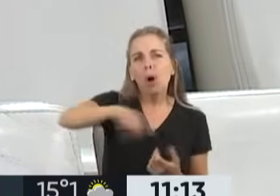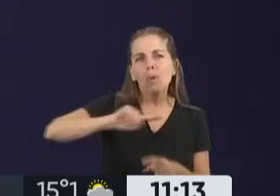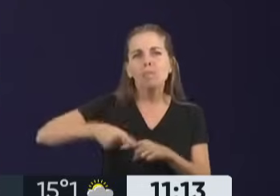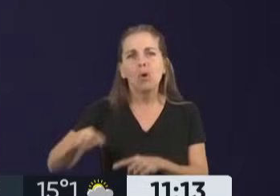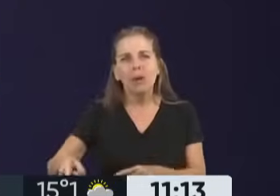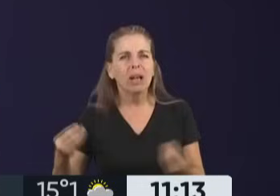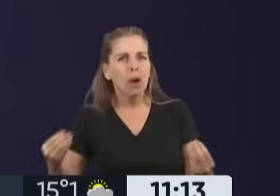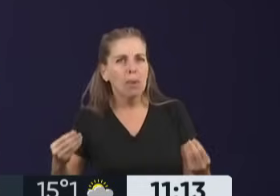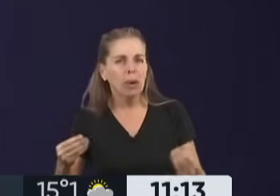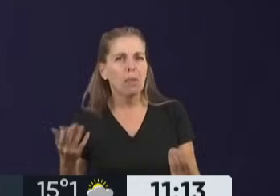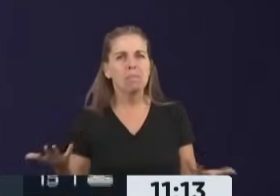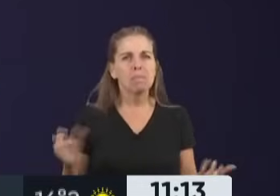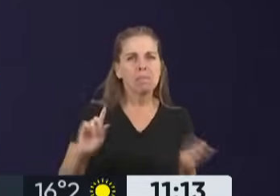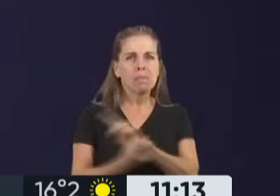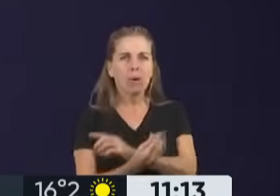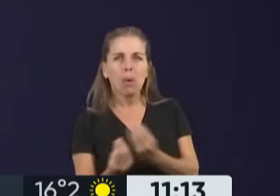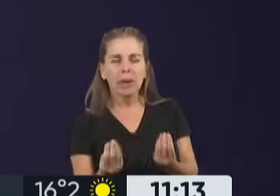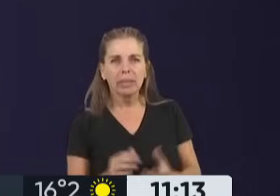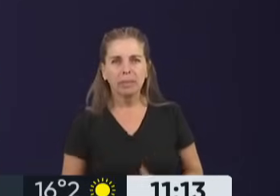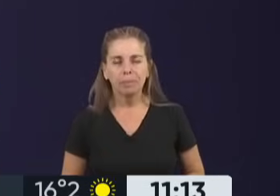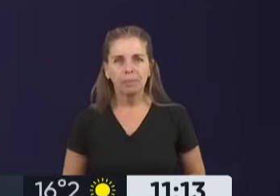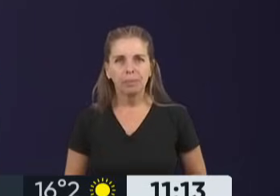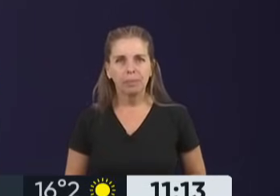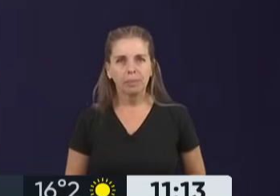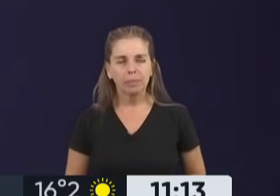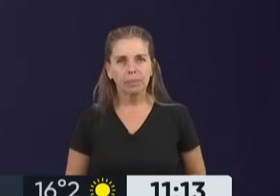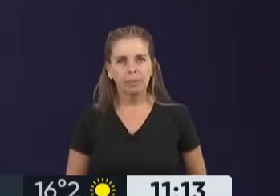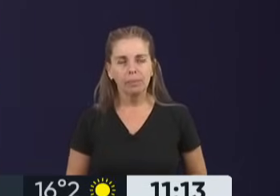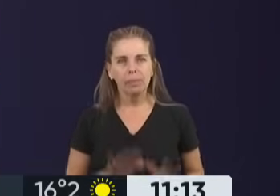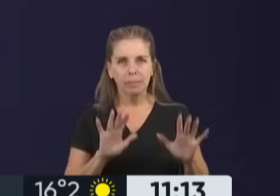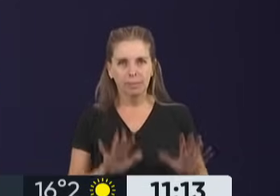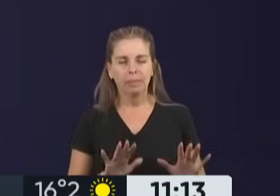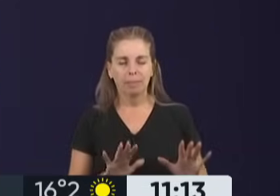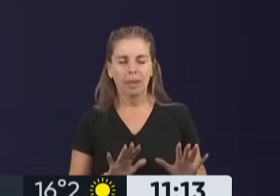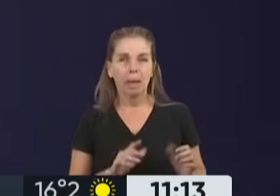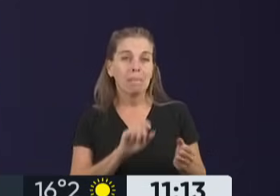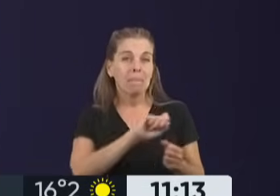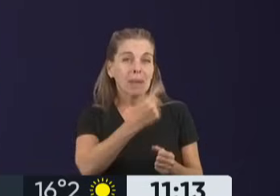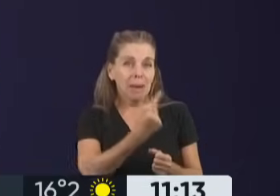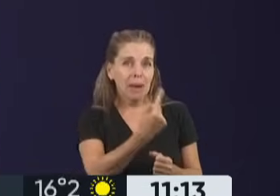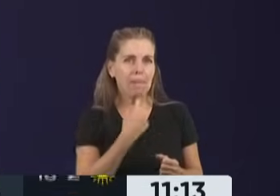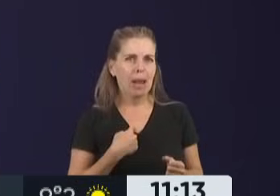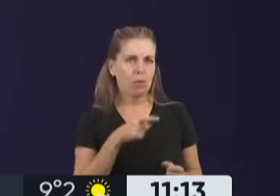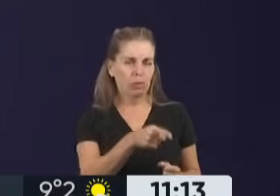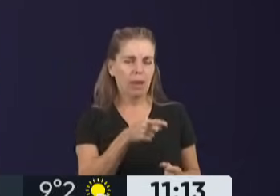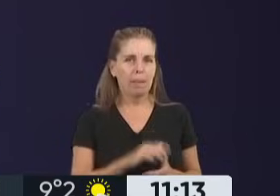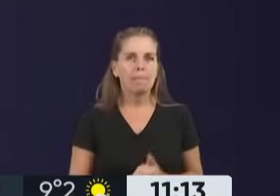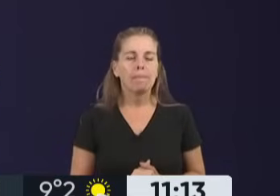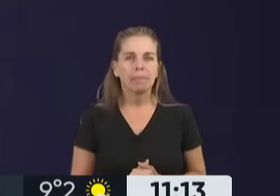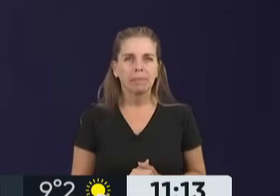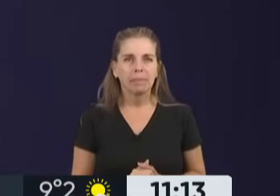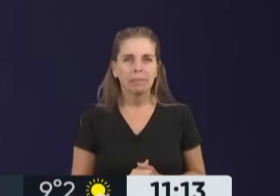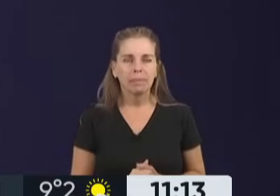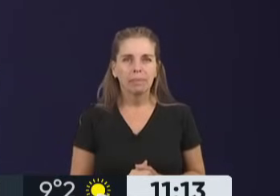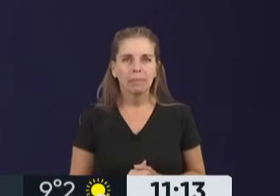cosa? Bueno, a ver, vamos a la primera parte de tu pregunta o a tu primera